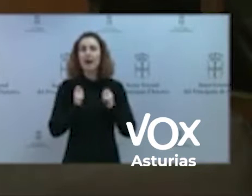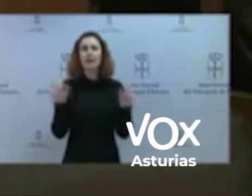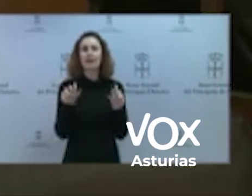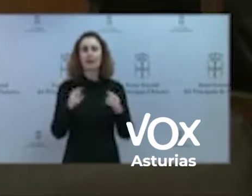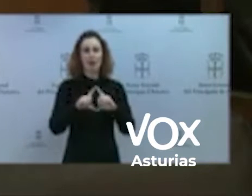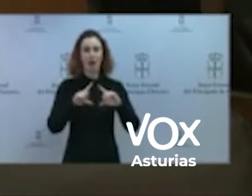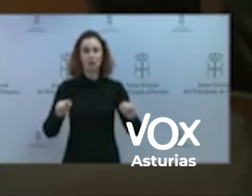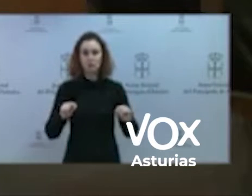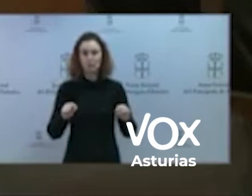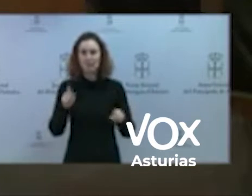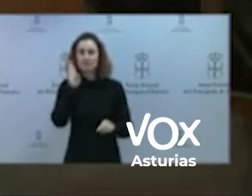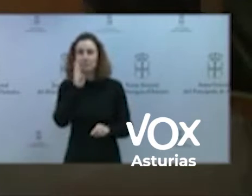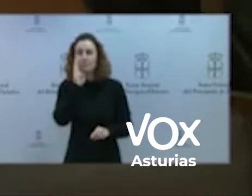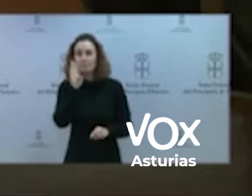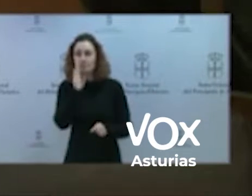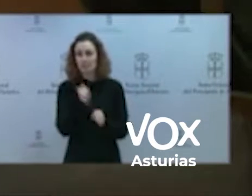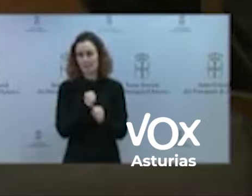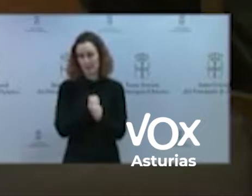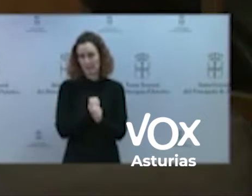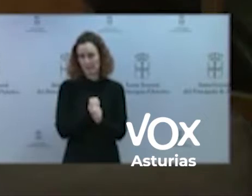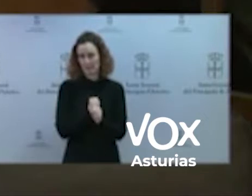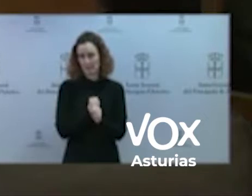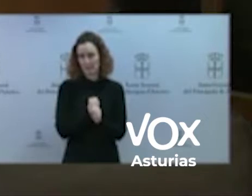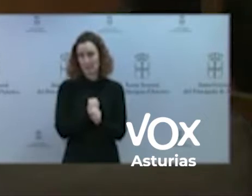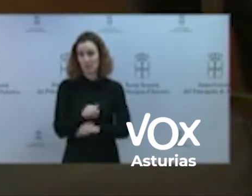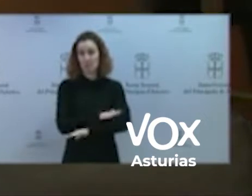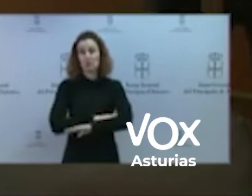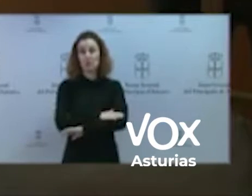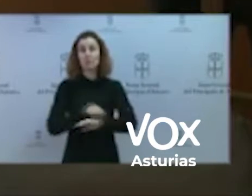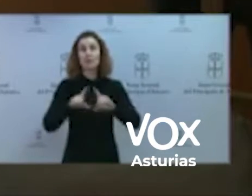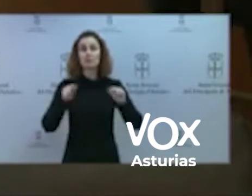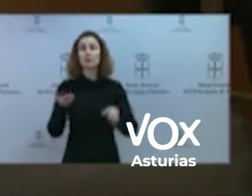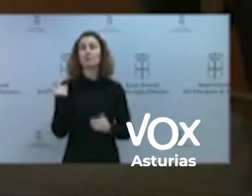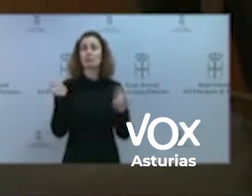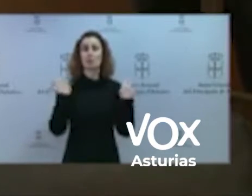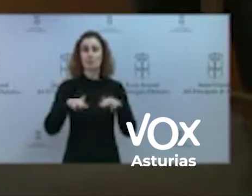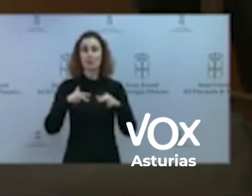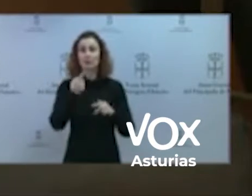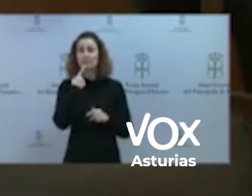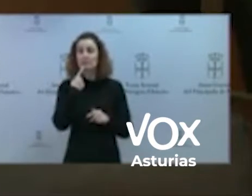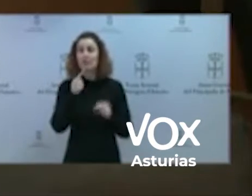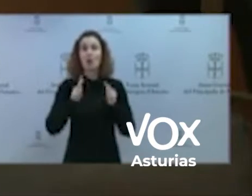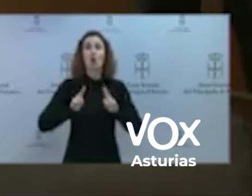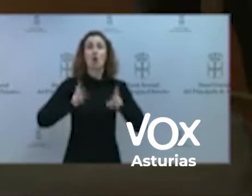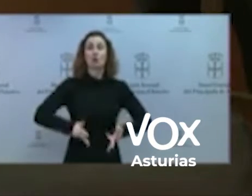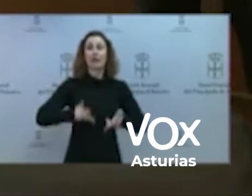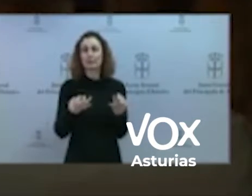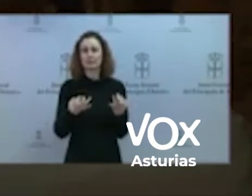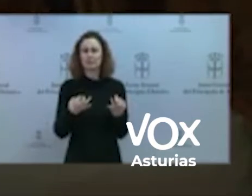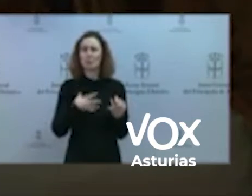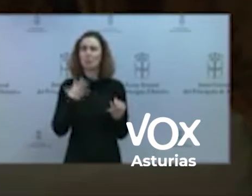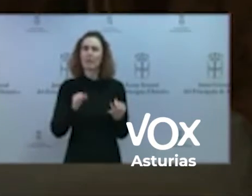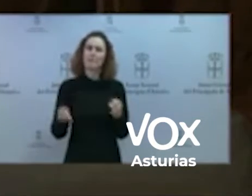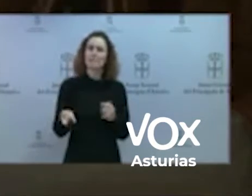El Gobierno del Principado de Asturias informó el pasado miércoles que los alojamientos turísticos de la región registraron en febrero casi 38.000 estancias.